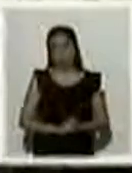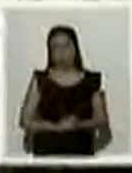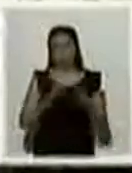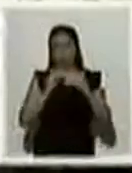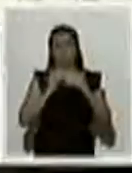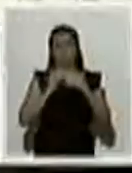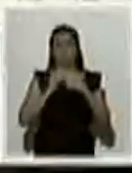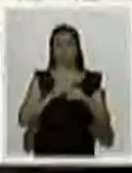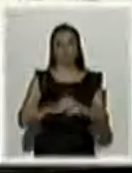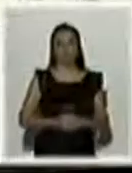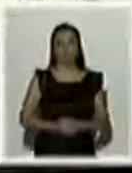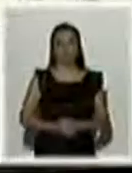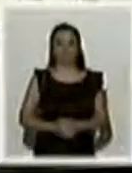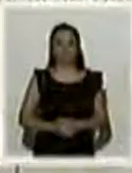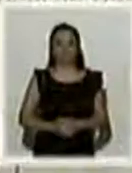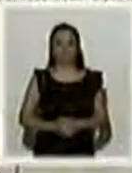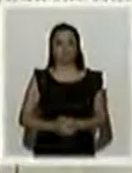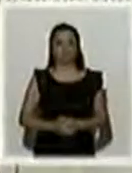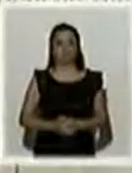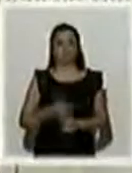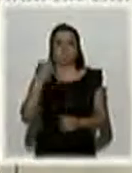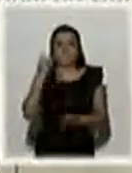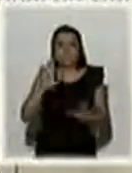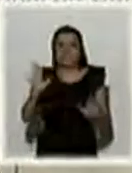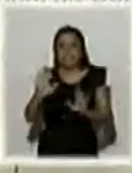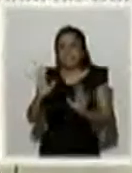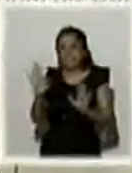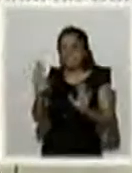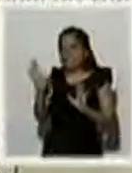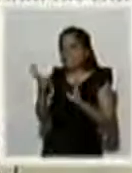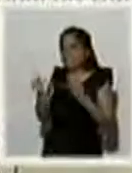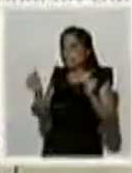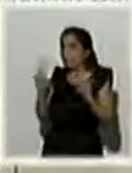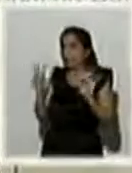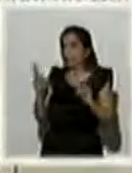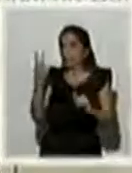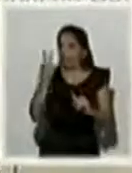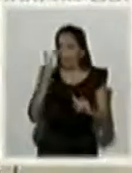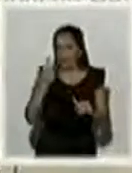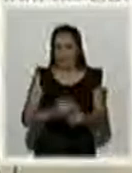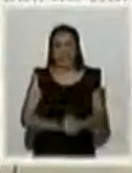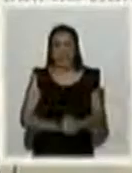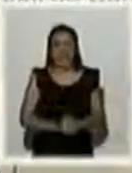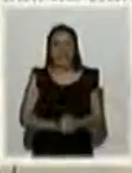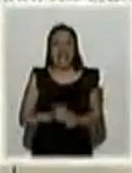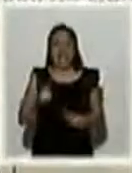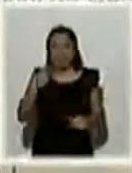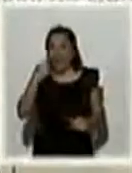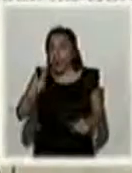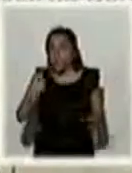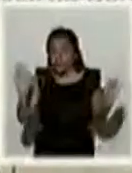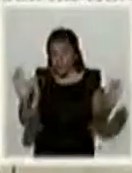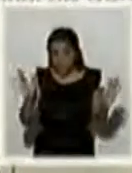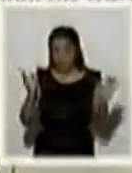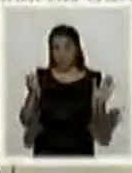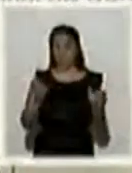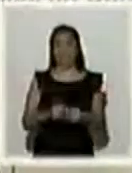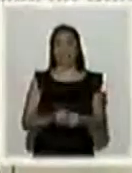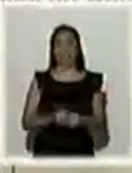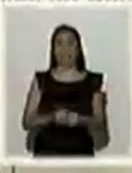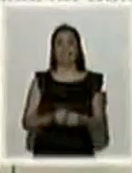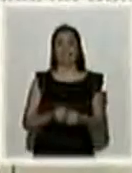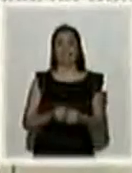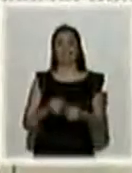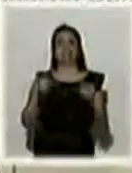bien, se agotaron los 2 minutos, se acabó el tiempo. Vamos a ir ahora con la última exposición de las 2 pautadas,